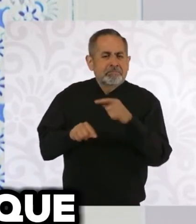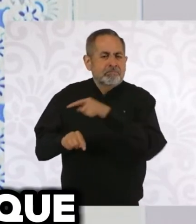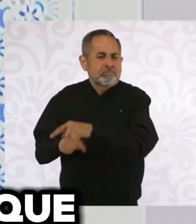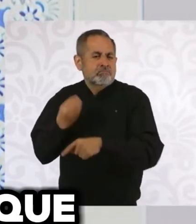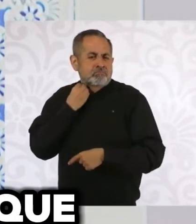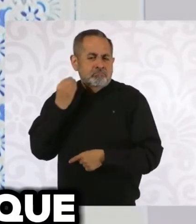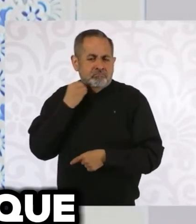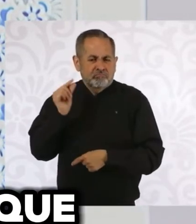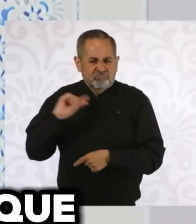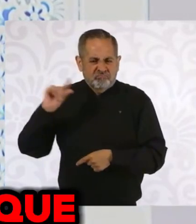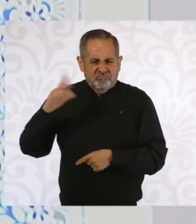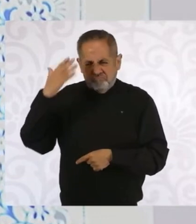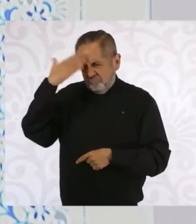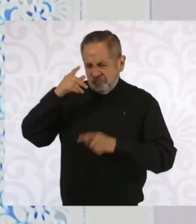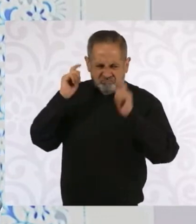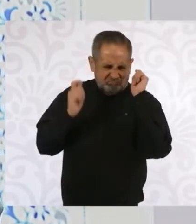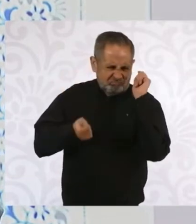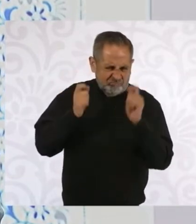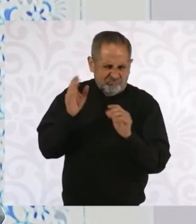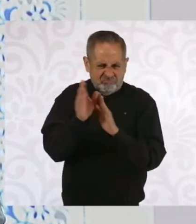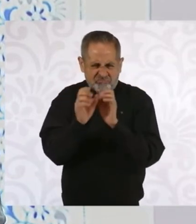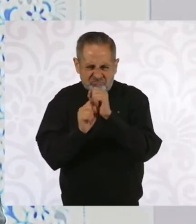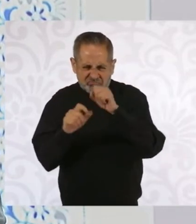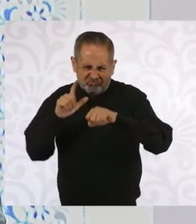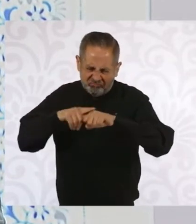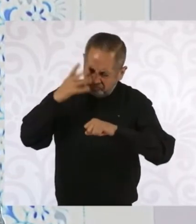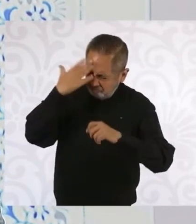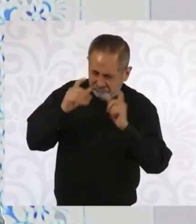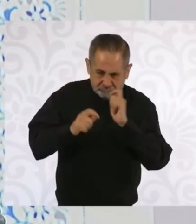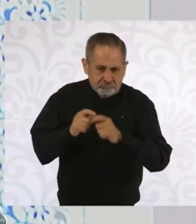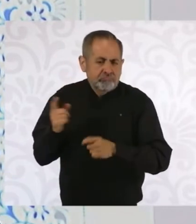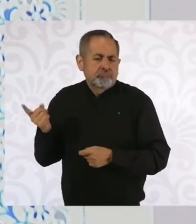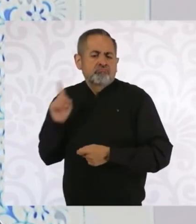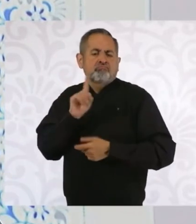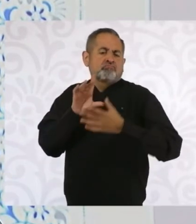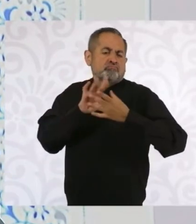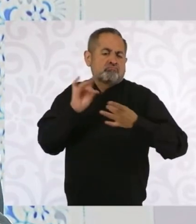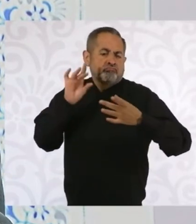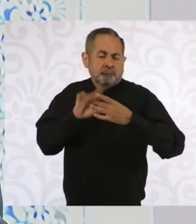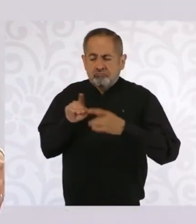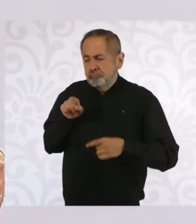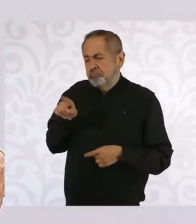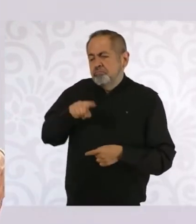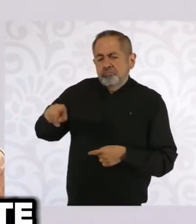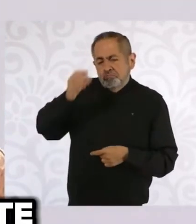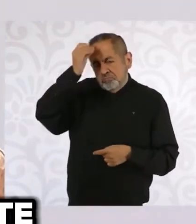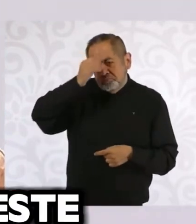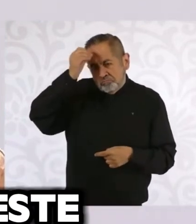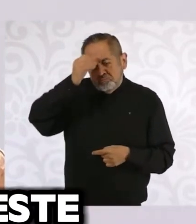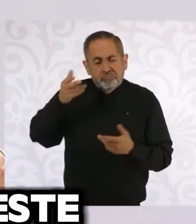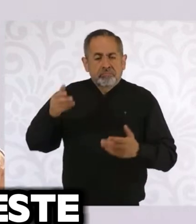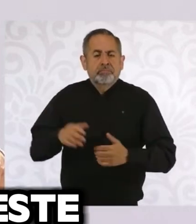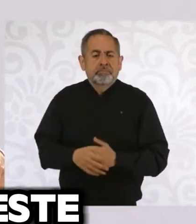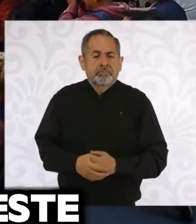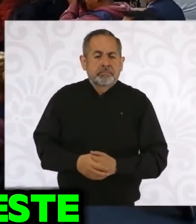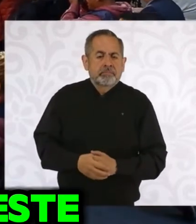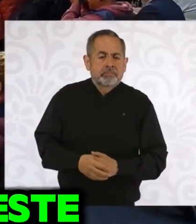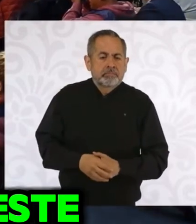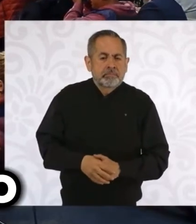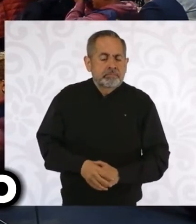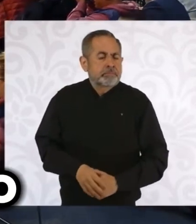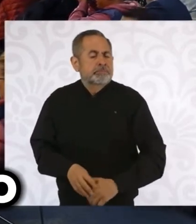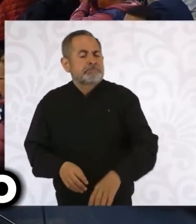abogados constitucionalistas que nos digan cuál es su opinión a este respecto. Bueno, y finalmente,